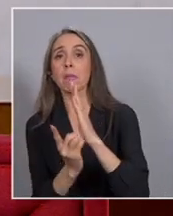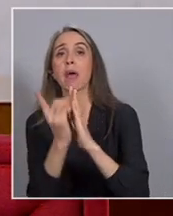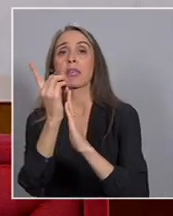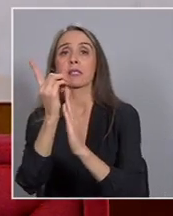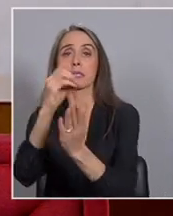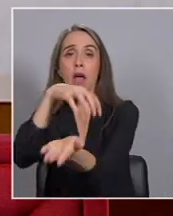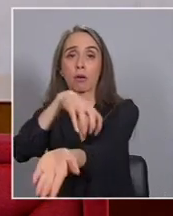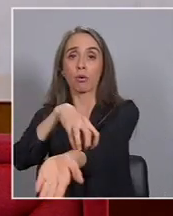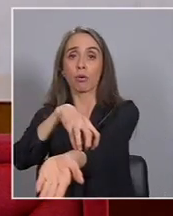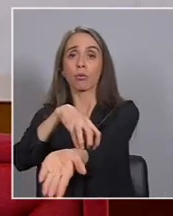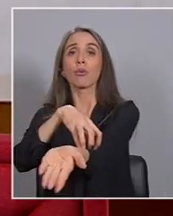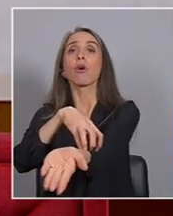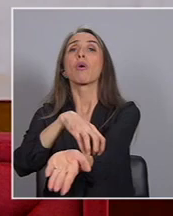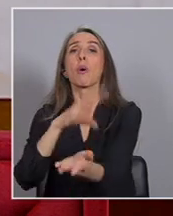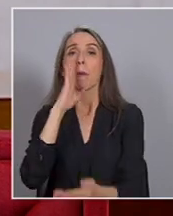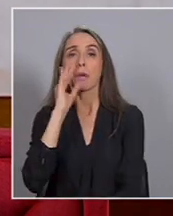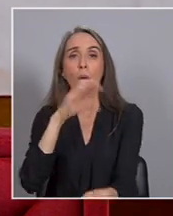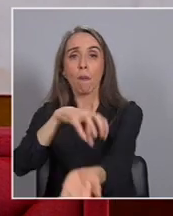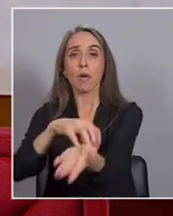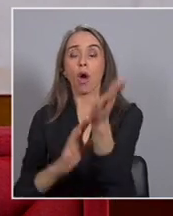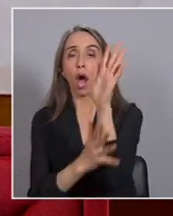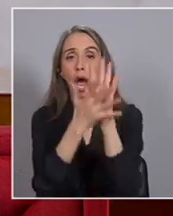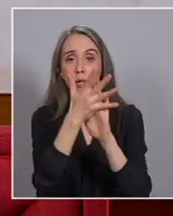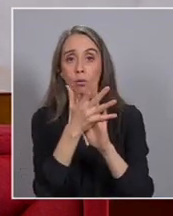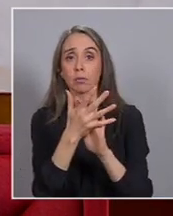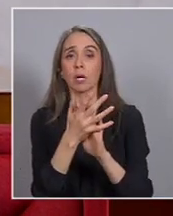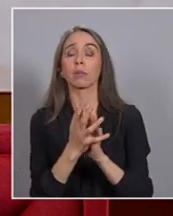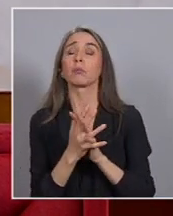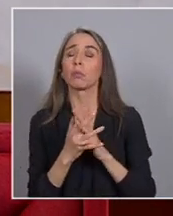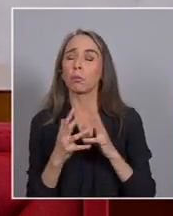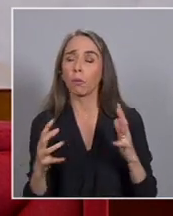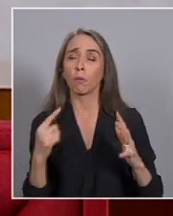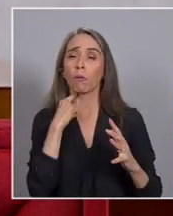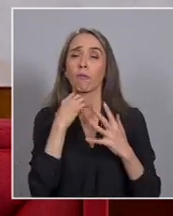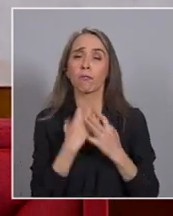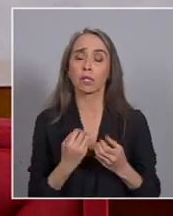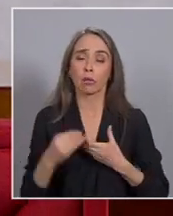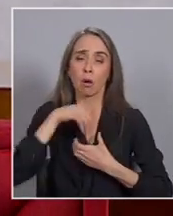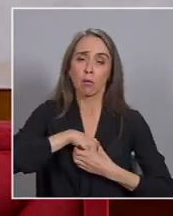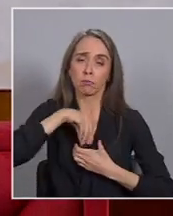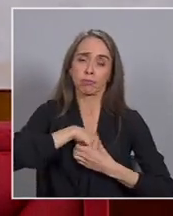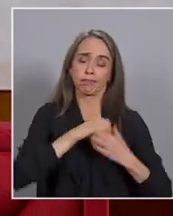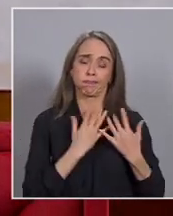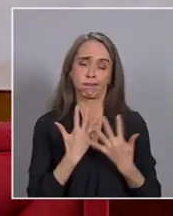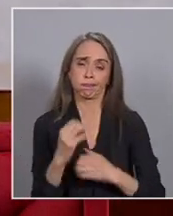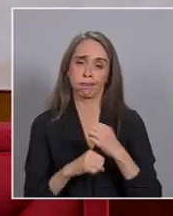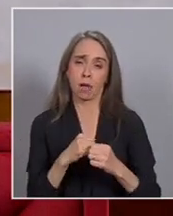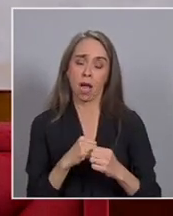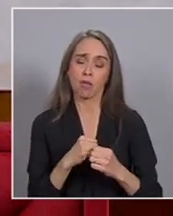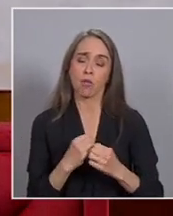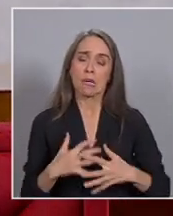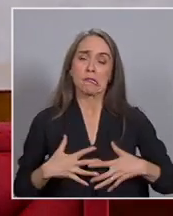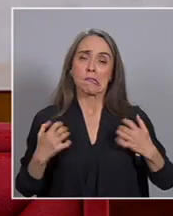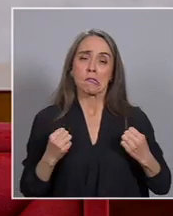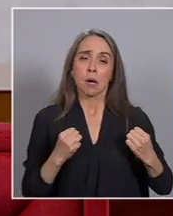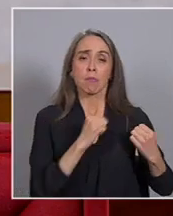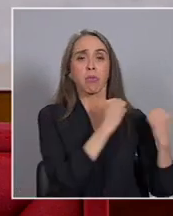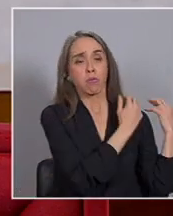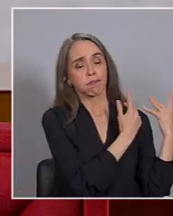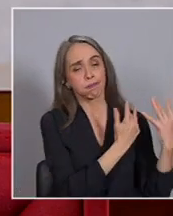Araucanía. En medio de mucha frustración y malestares acumulados por décadas de abandono,